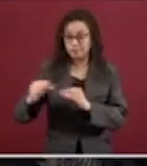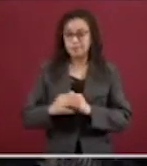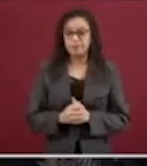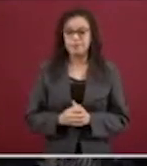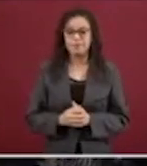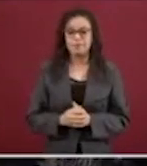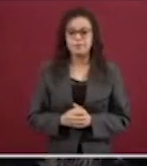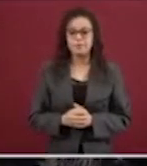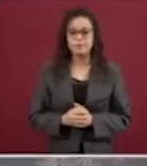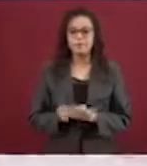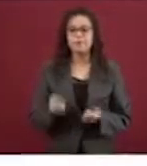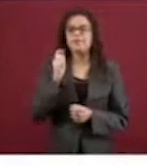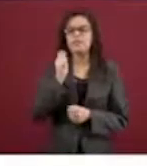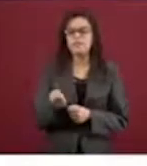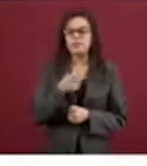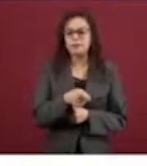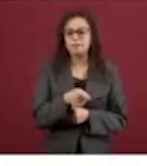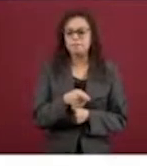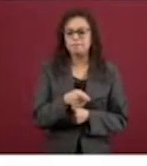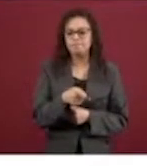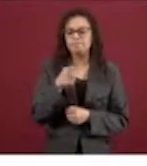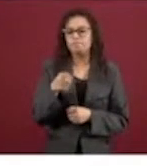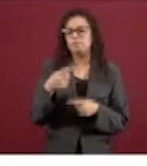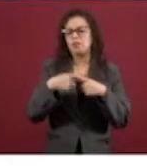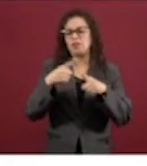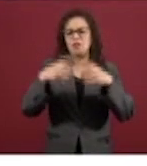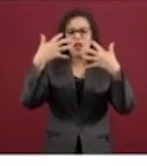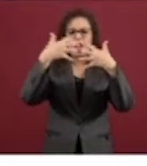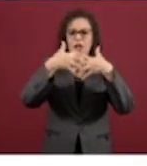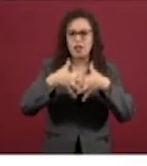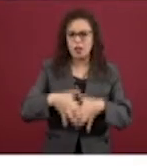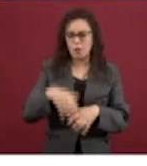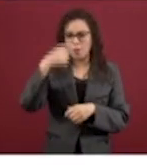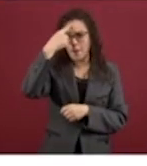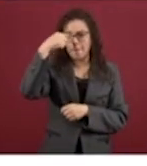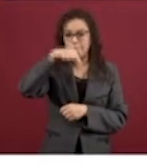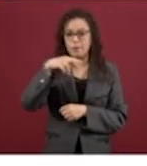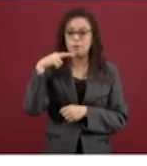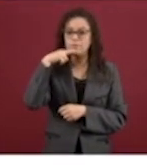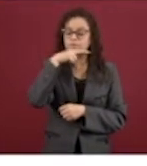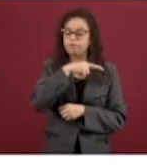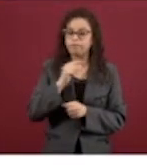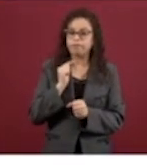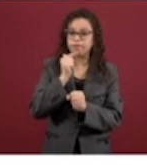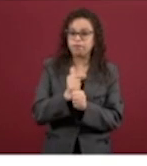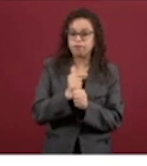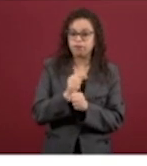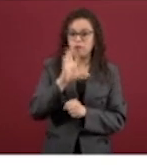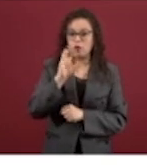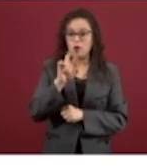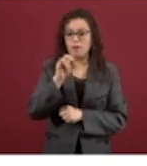es con la formación de los recursos o los equipos de respuesta rápida a COVID-19 que vamos a formar. Ya lo